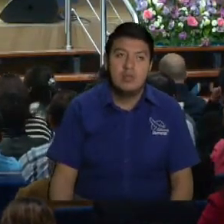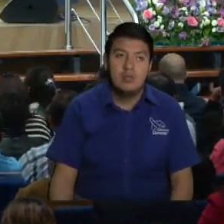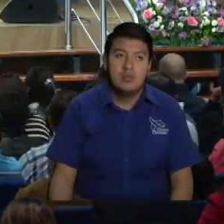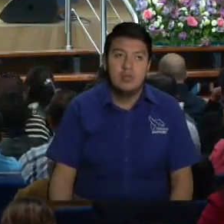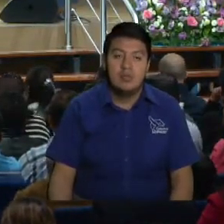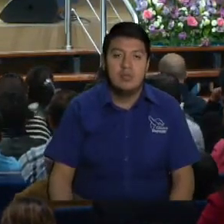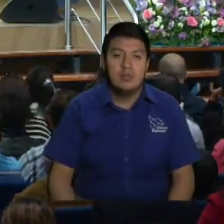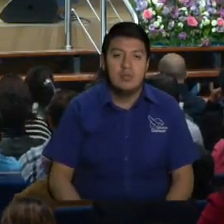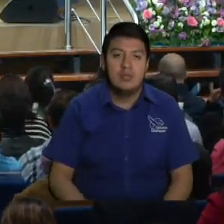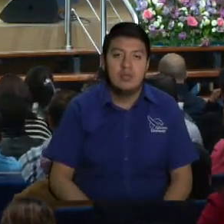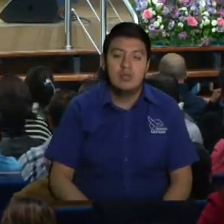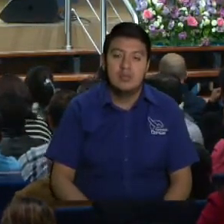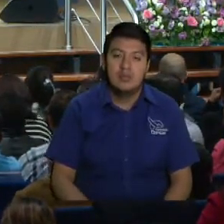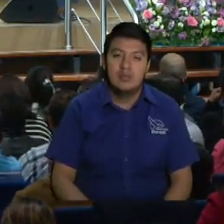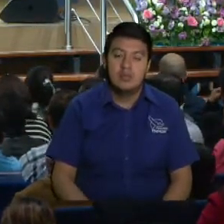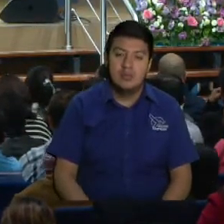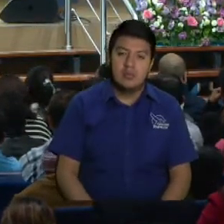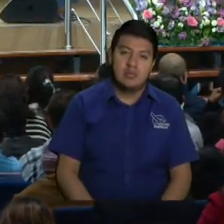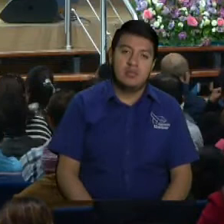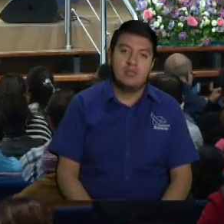para cambiar por pescado,